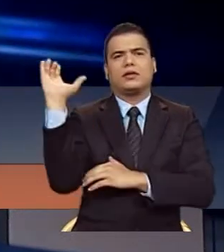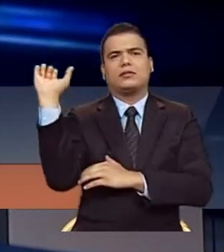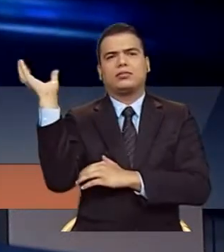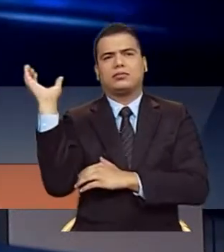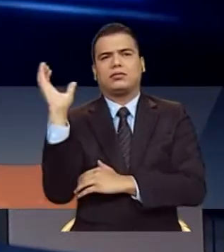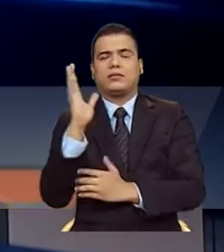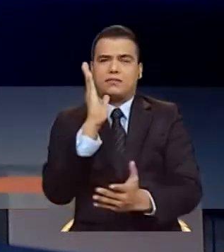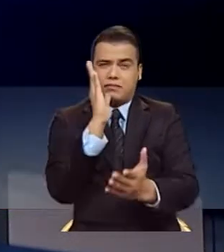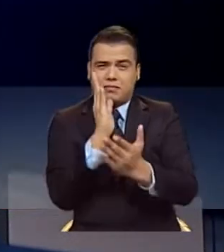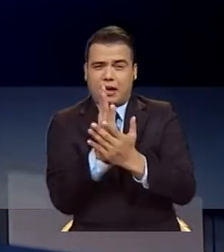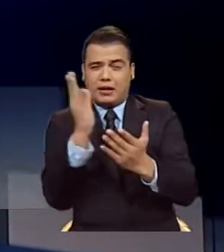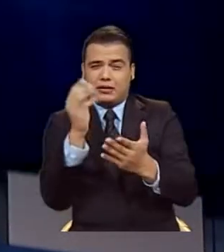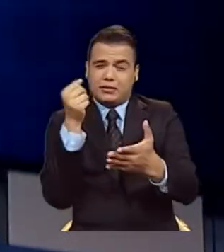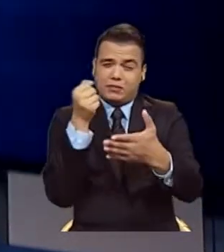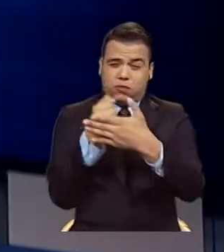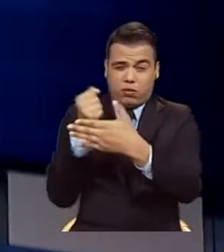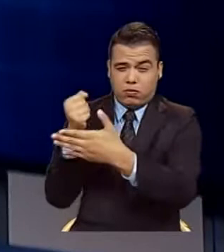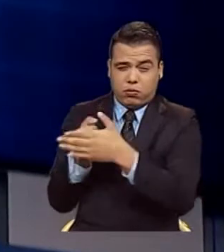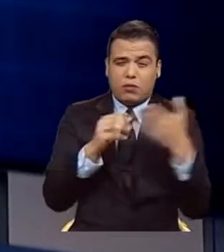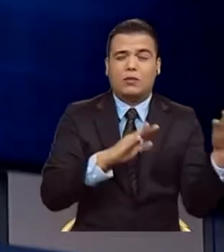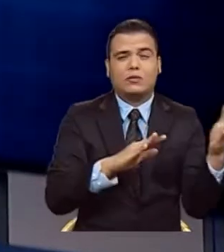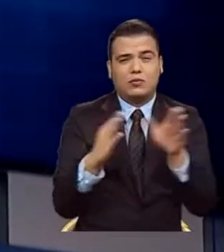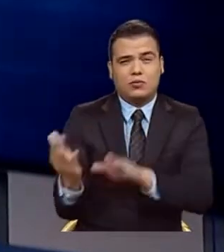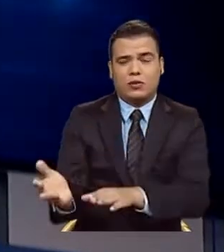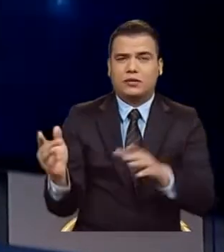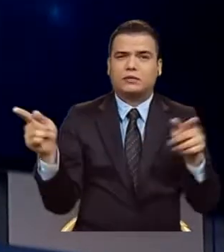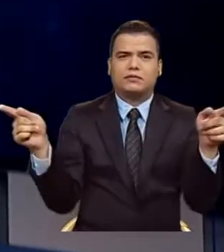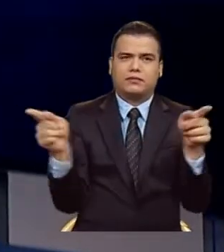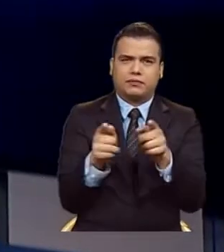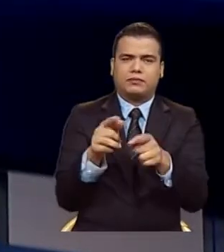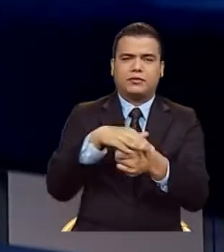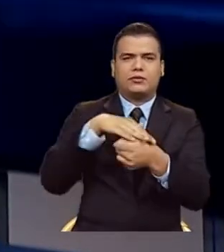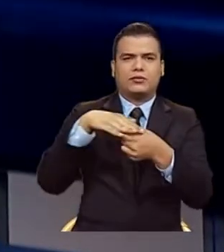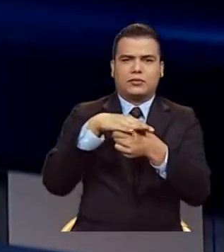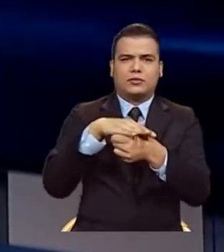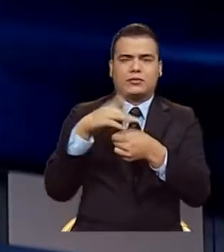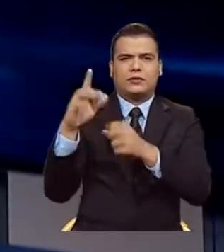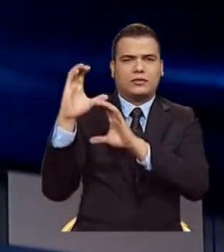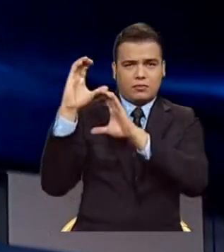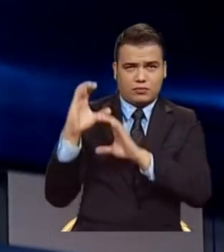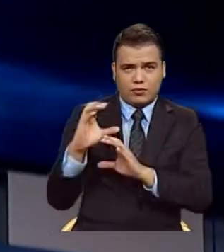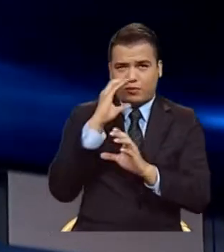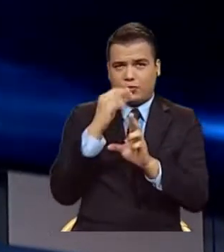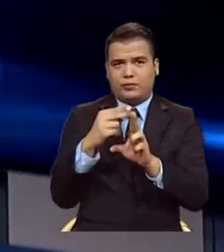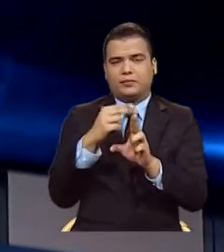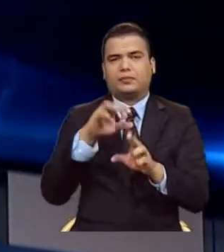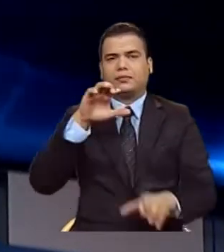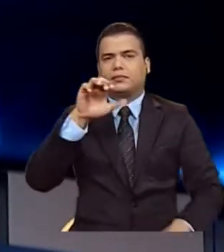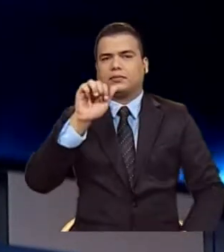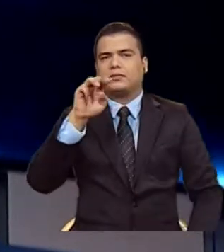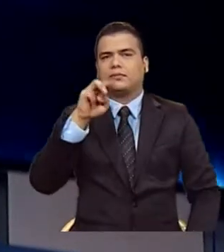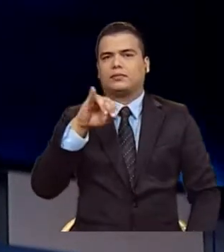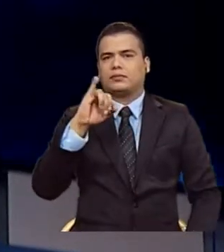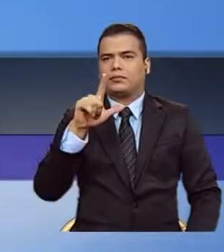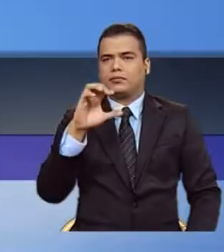de accidentes con saldo de víctimas. El resumen de lo ocurrido lo presenta desde Popayán Camilo Fajardo.